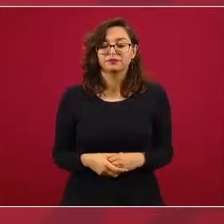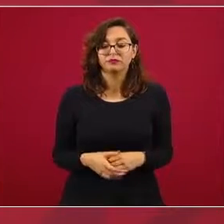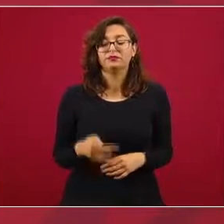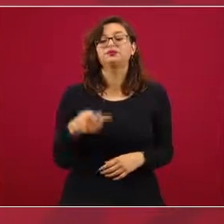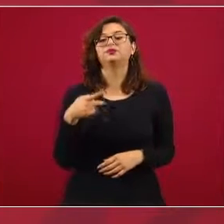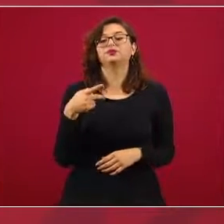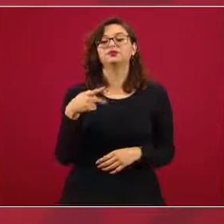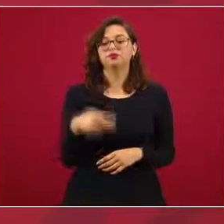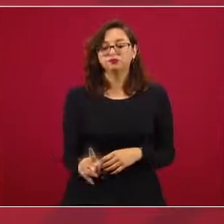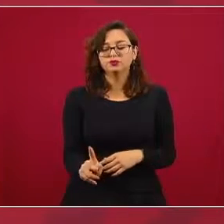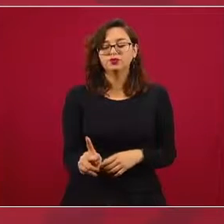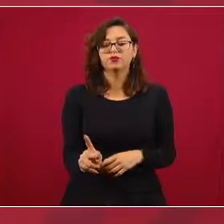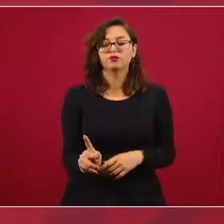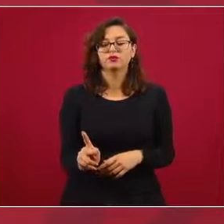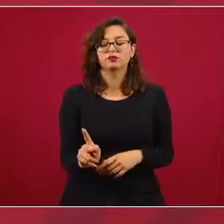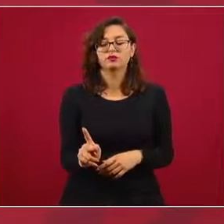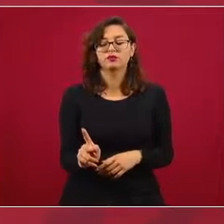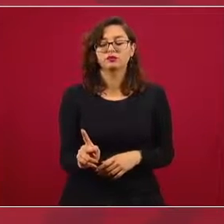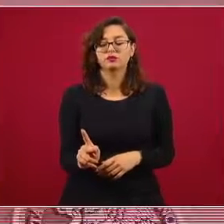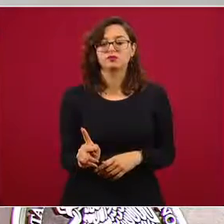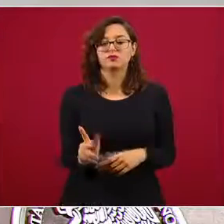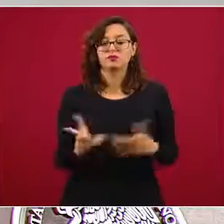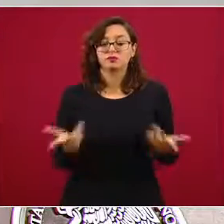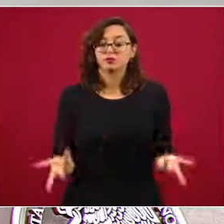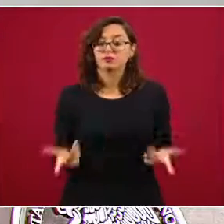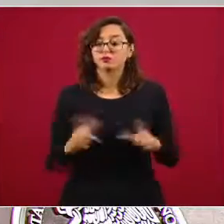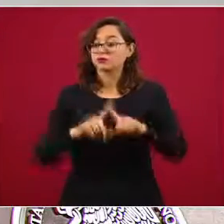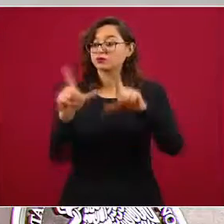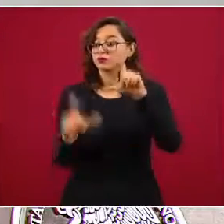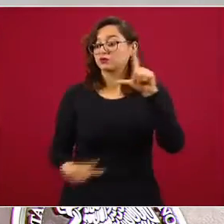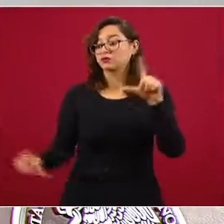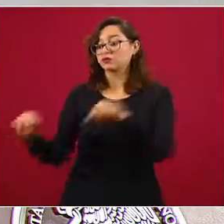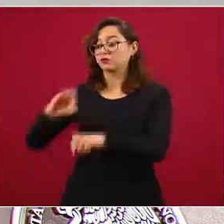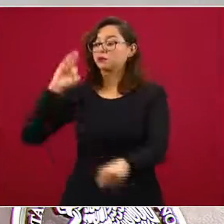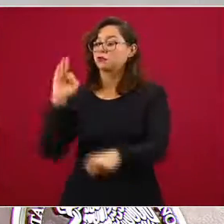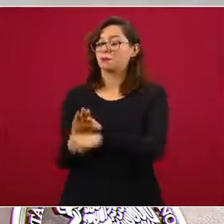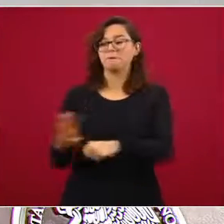pero a todos nos conviene